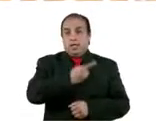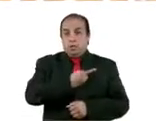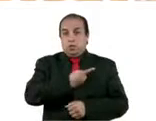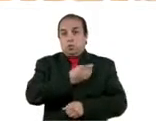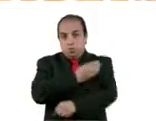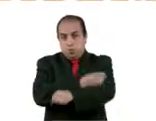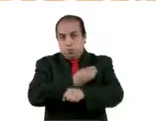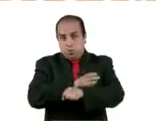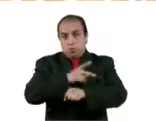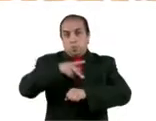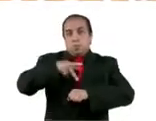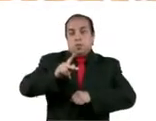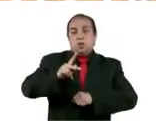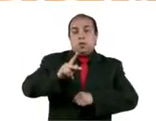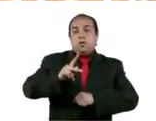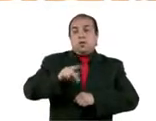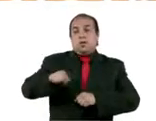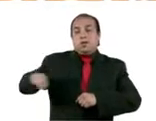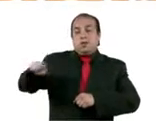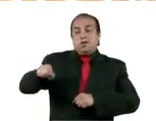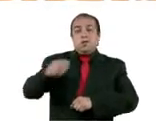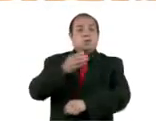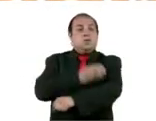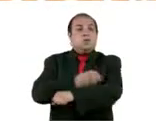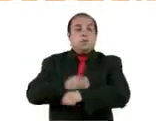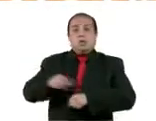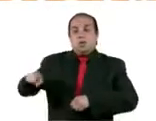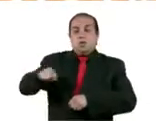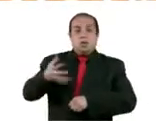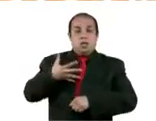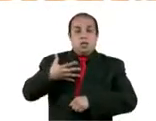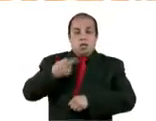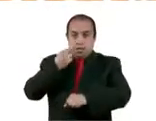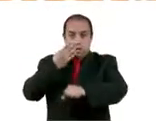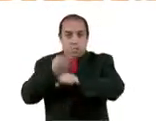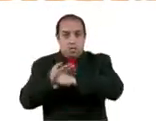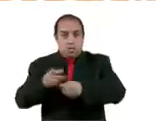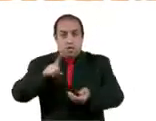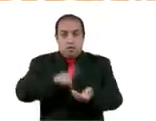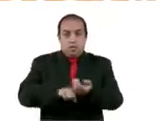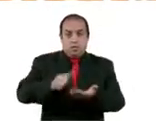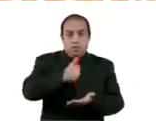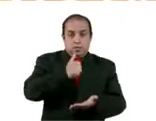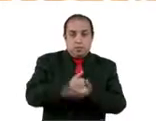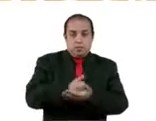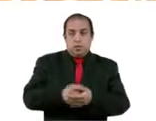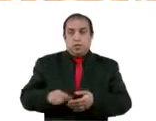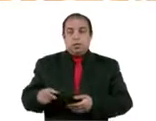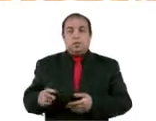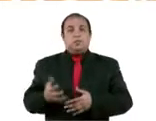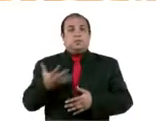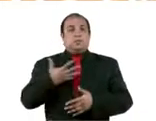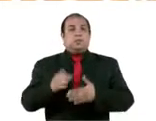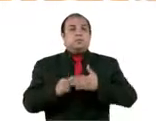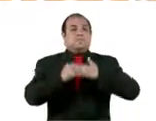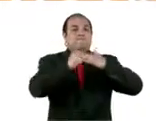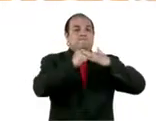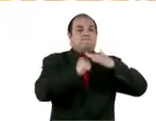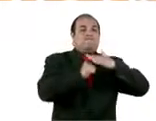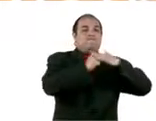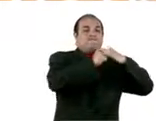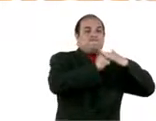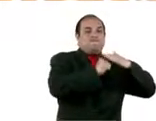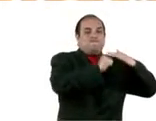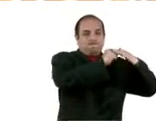acompaña, pero están los compañeros que tienen esas tareas en la ciudad, apuntalando toda esa actividad.